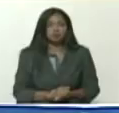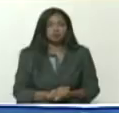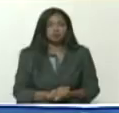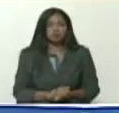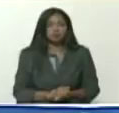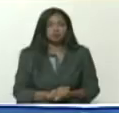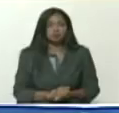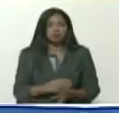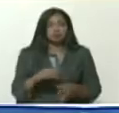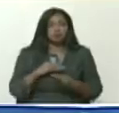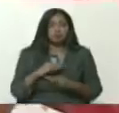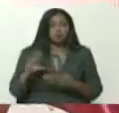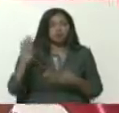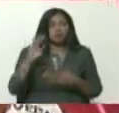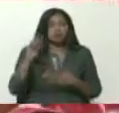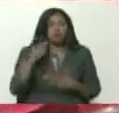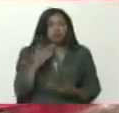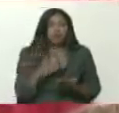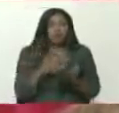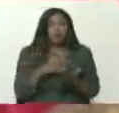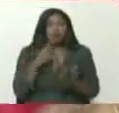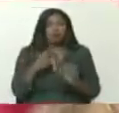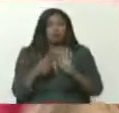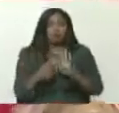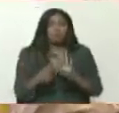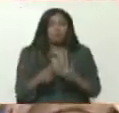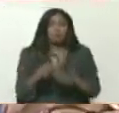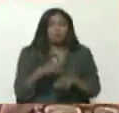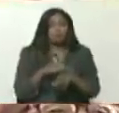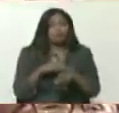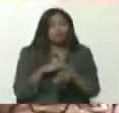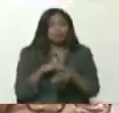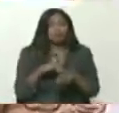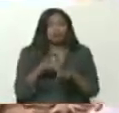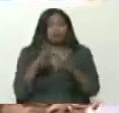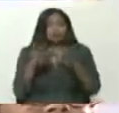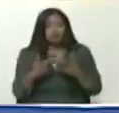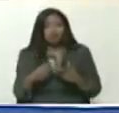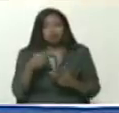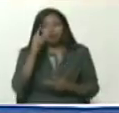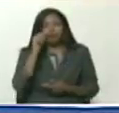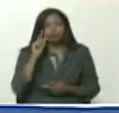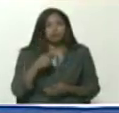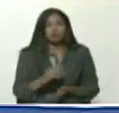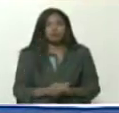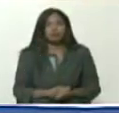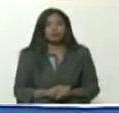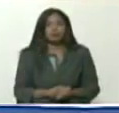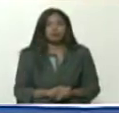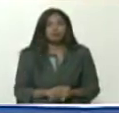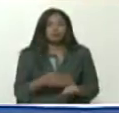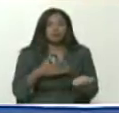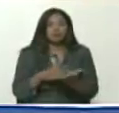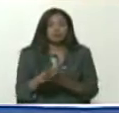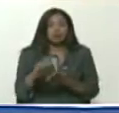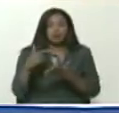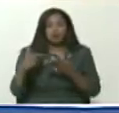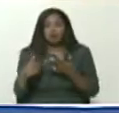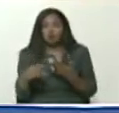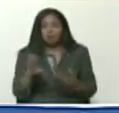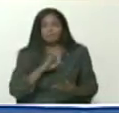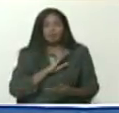Y asumo el compromiso ante ustedes, señor ministro de Industria, Tarete Laizami, de garantizar la materia